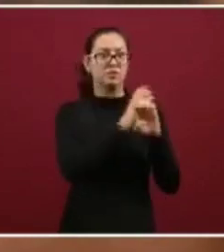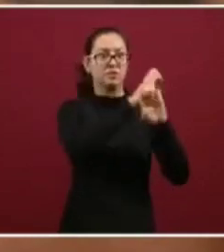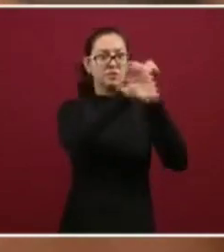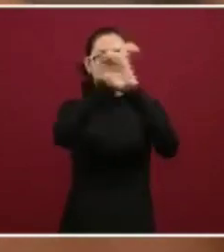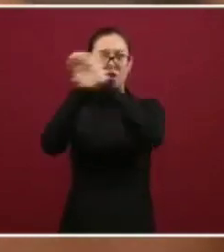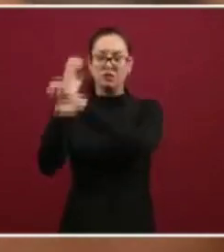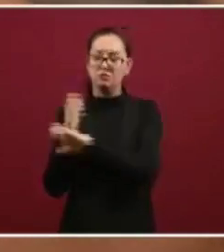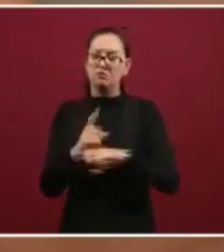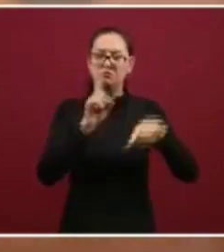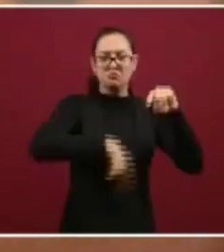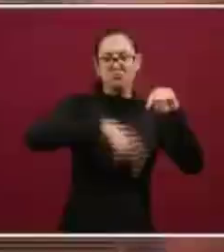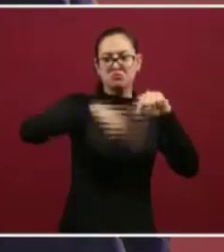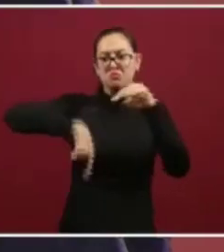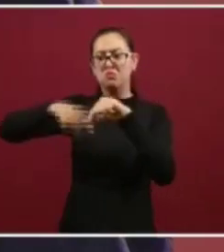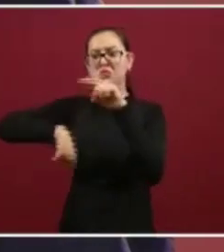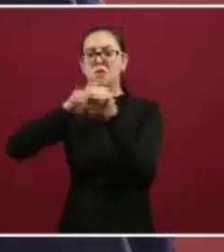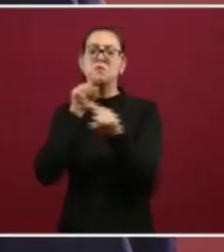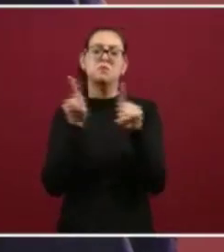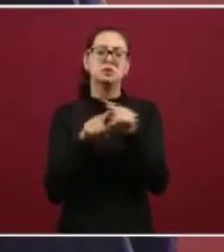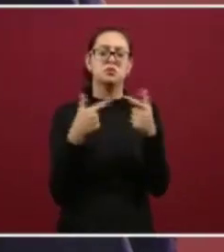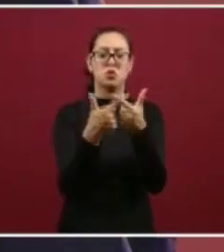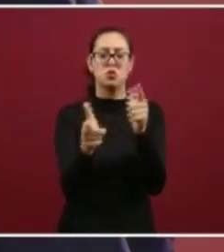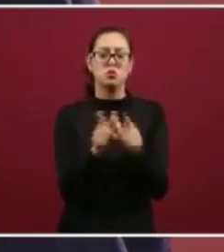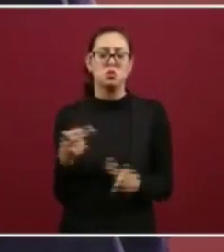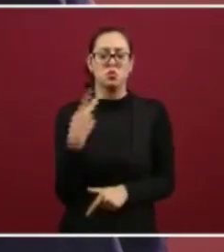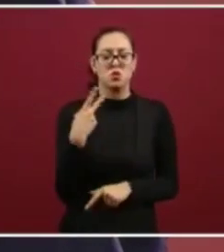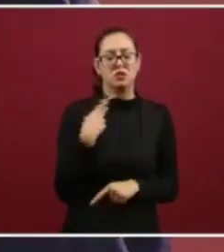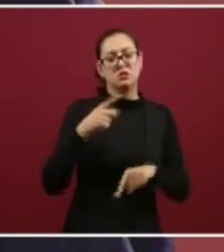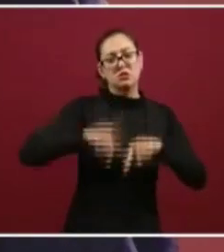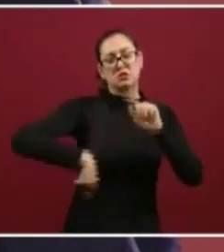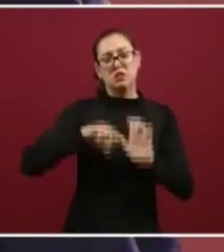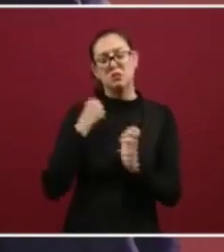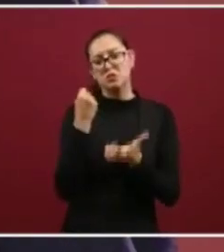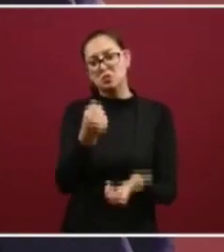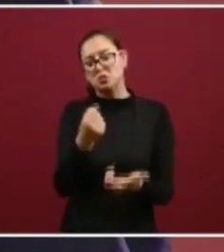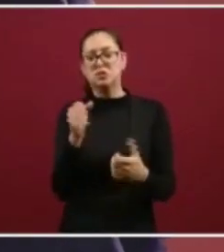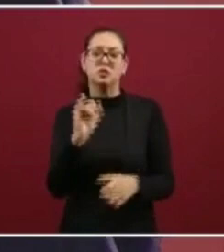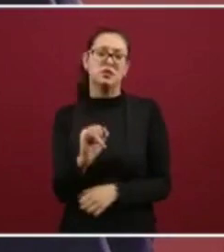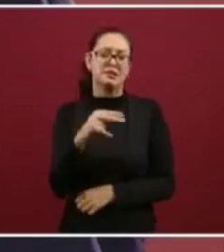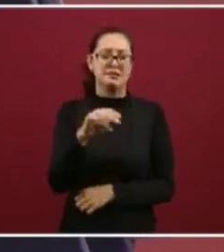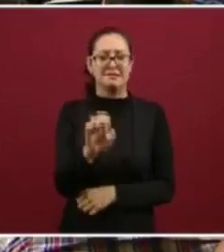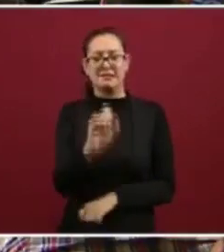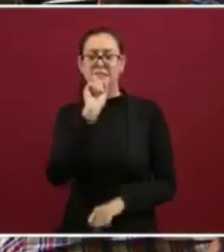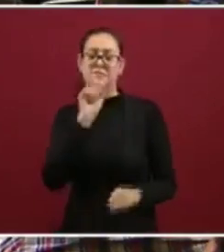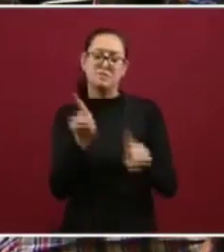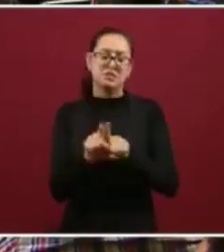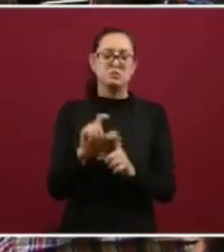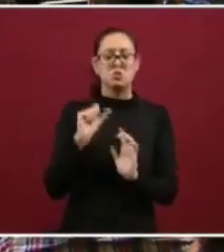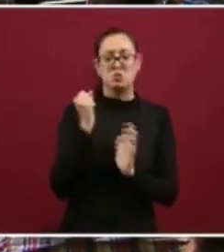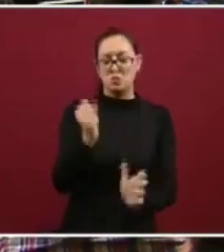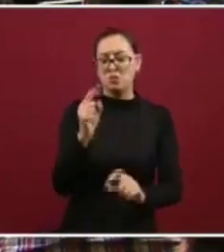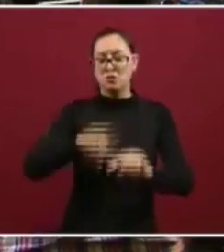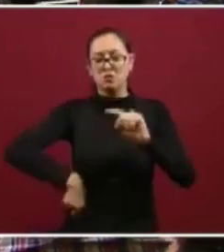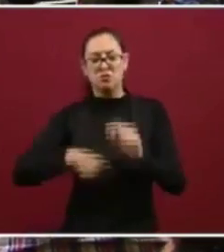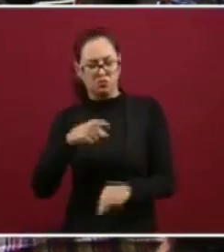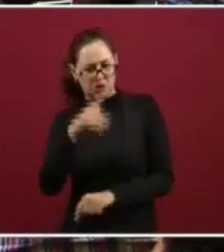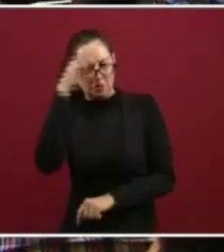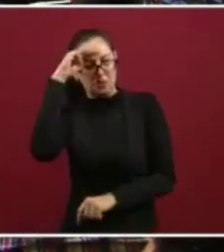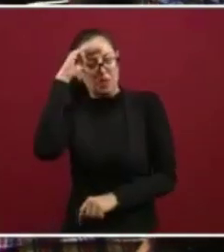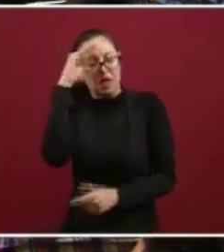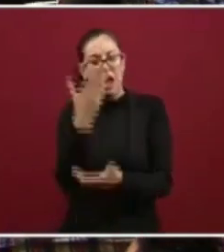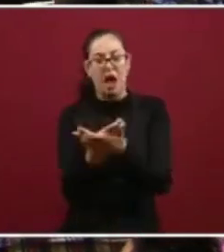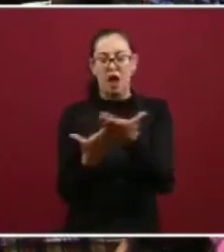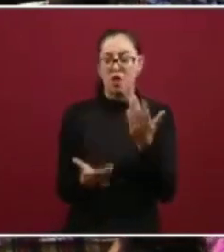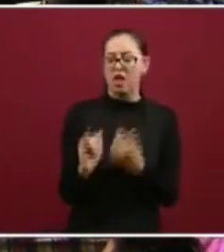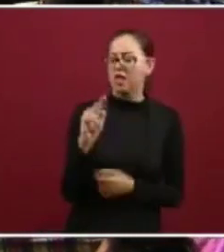del presupuesto a partidos y también al Instituto Nacional Electoral. ¿Qué piensa usted de estos proyectos y cree que es necesario que quienes integran hoy el